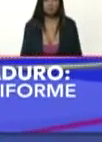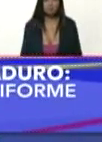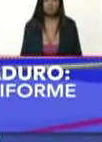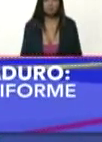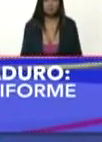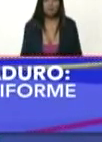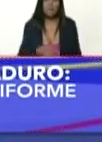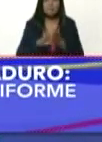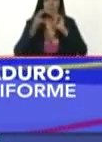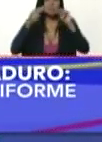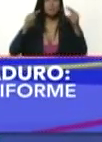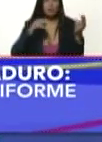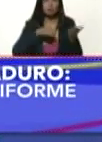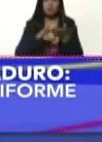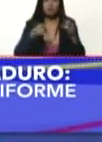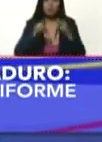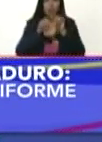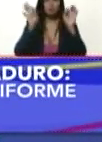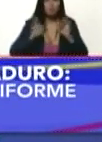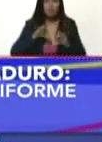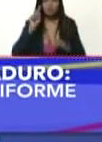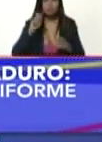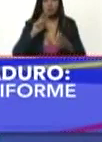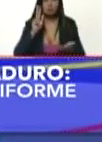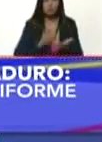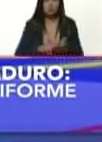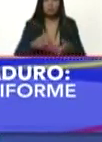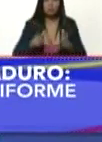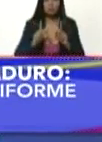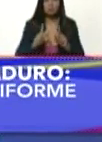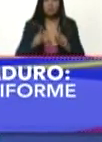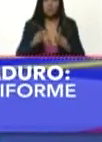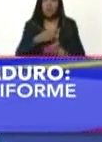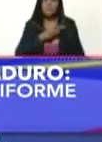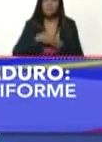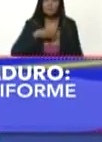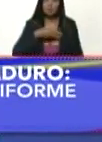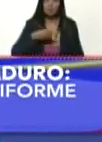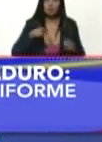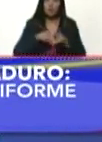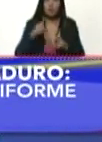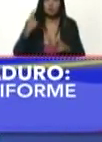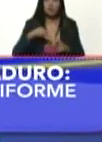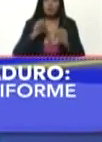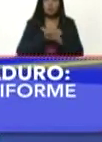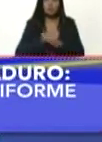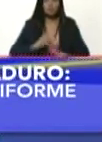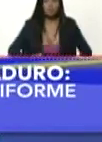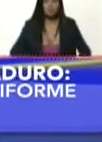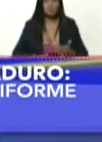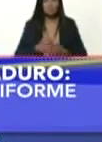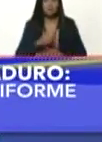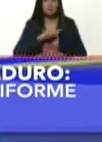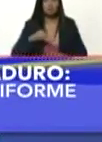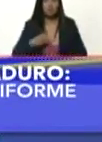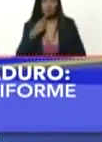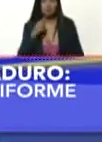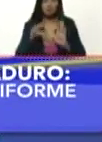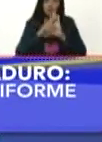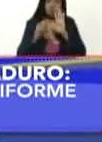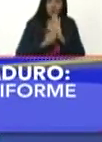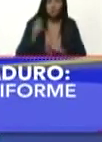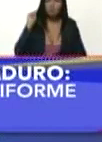paz con soberanía para el cumplimiento de la gran misión que tiene la Fuerza Armada Nacional Bolivariana por la